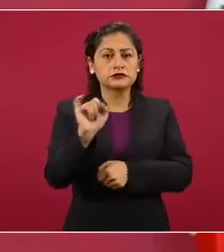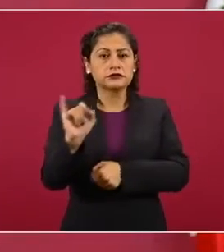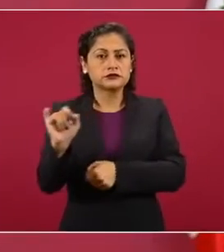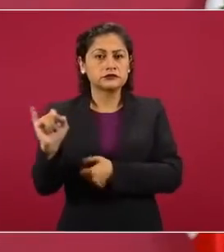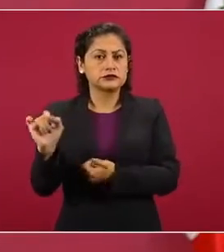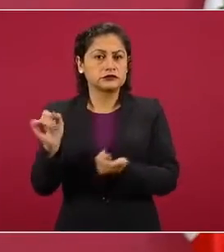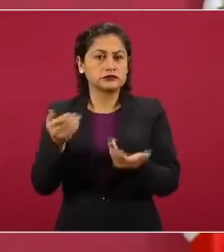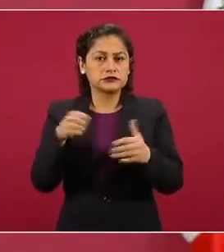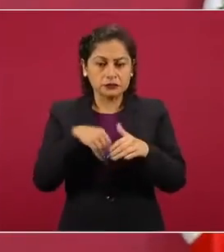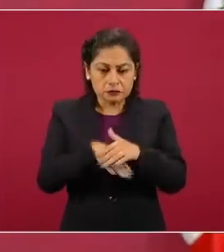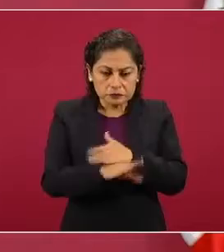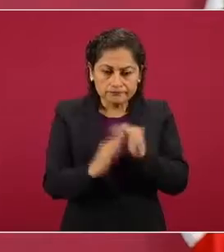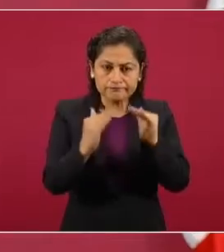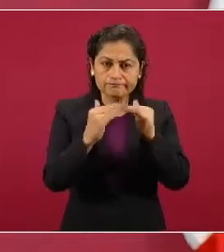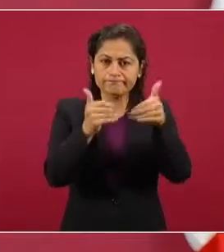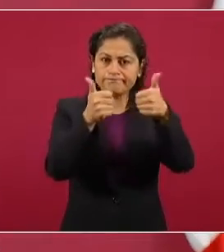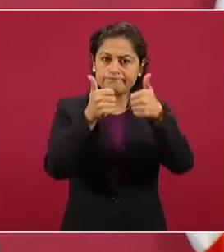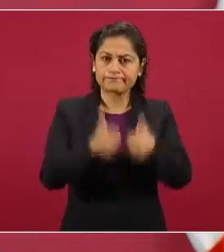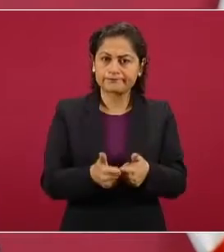las casas.